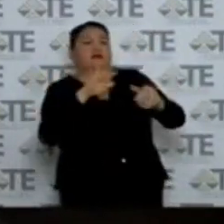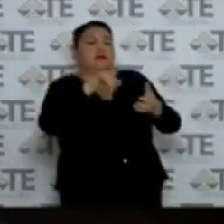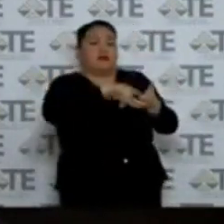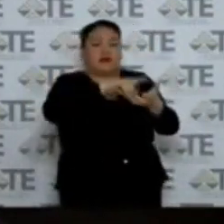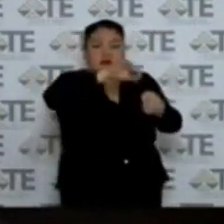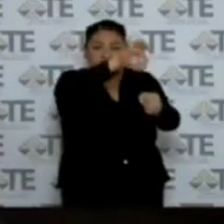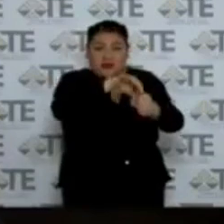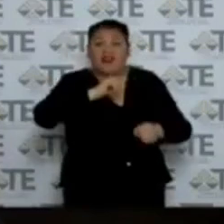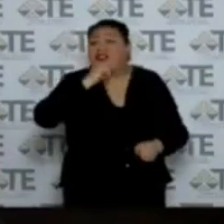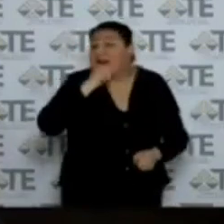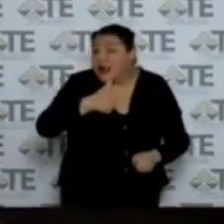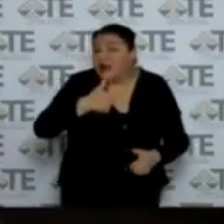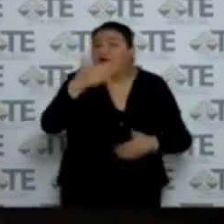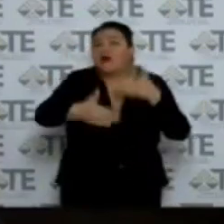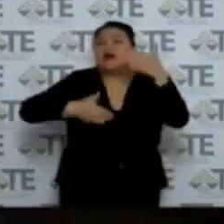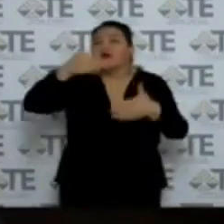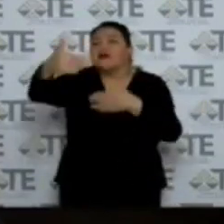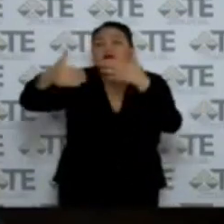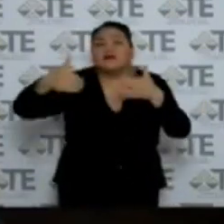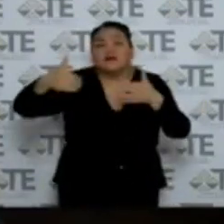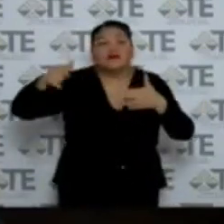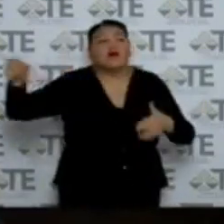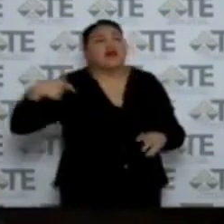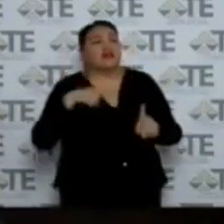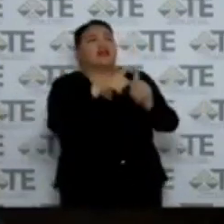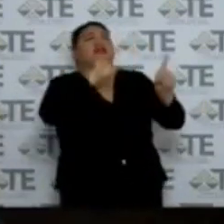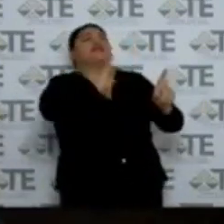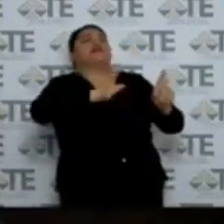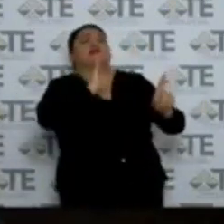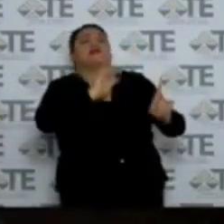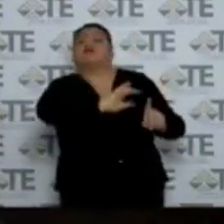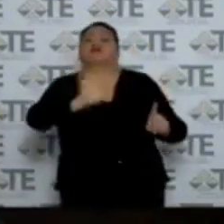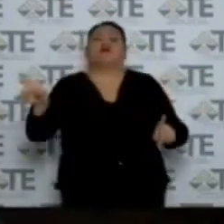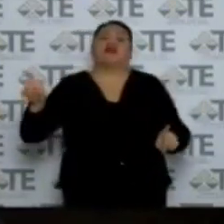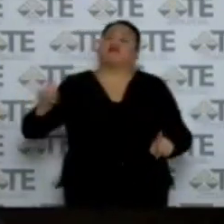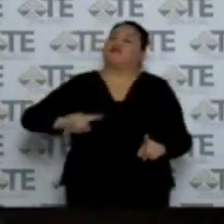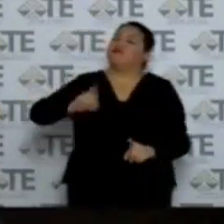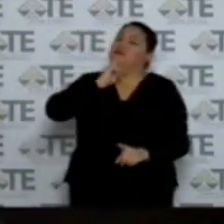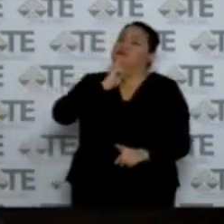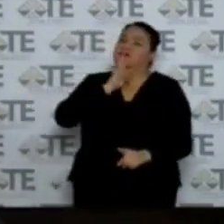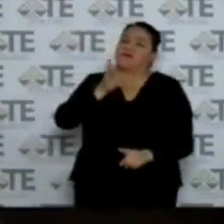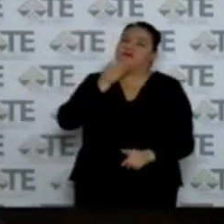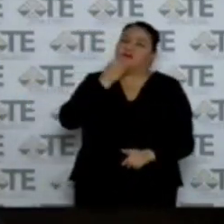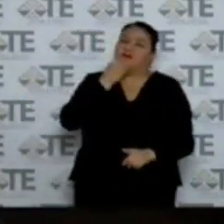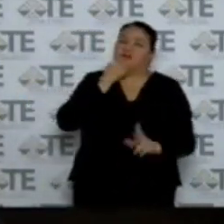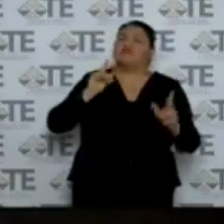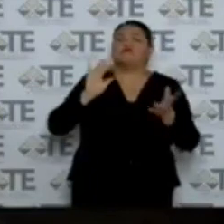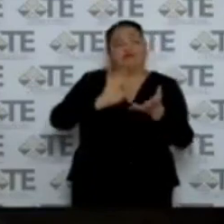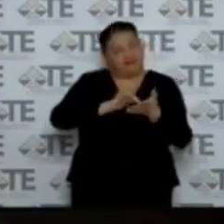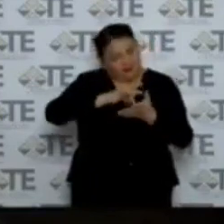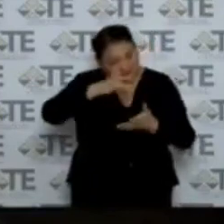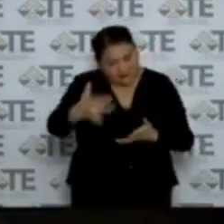ni siquiera se atreva a criticar. Muchísimas gracias y pues éxito para todos.